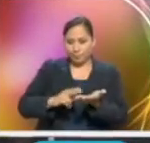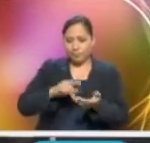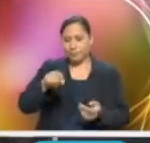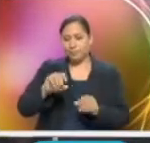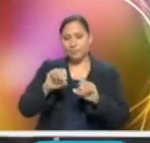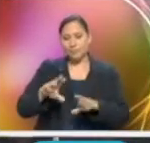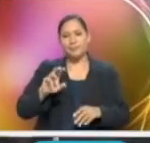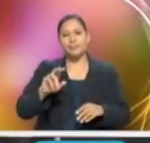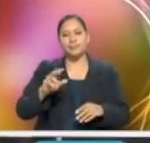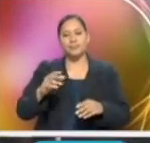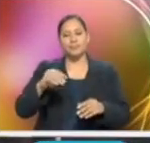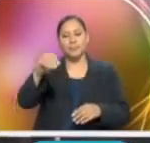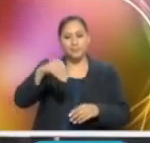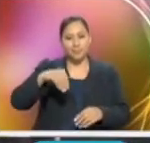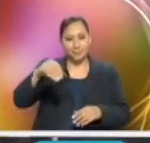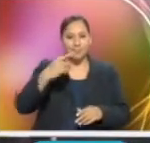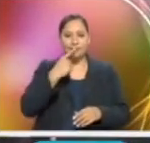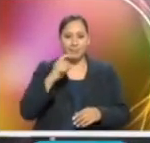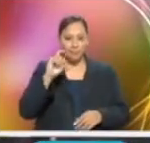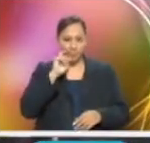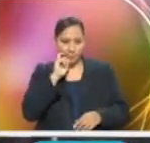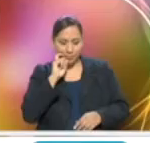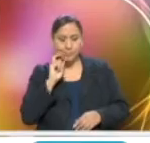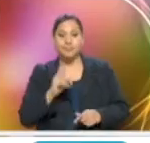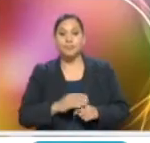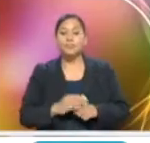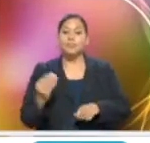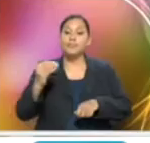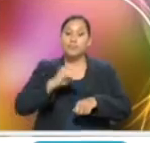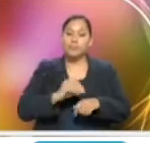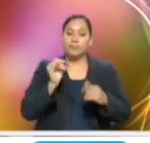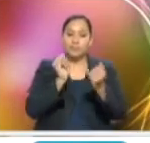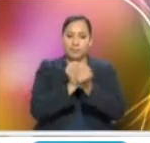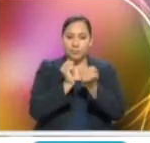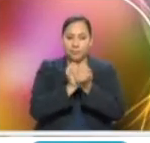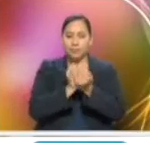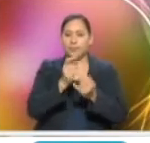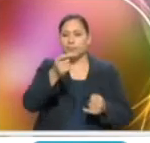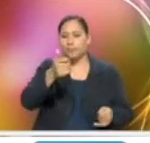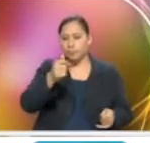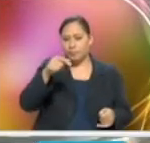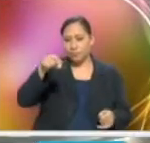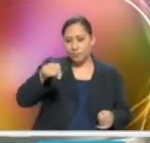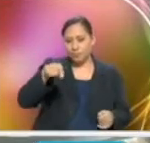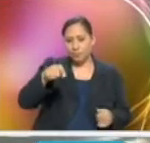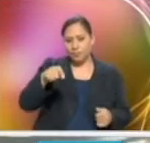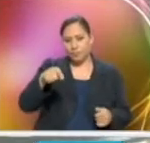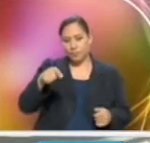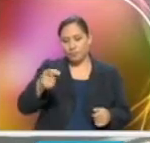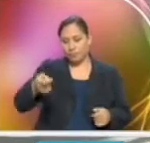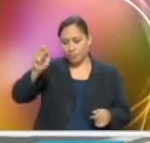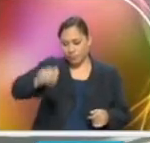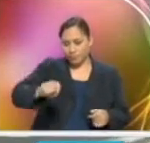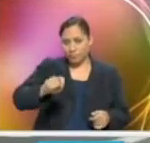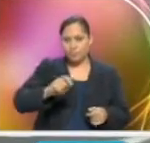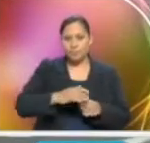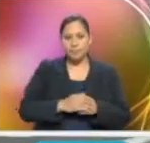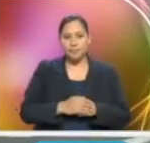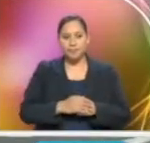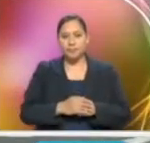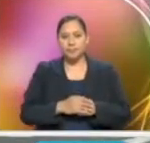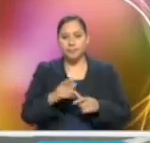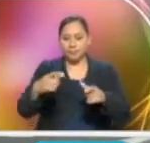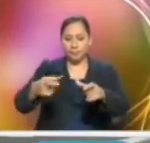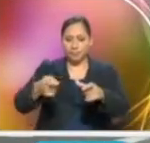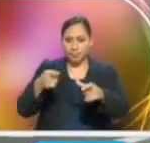freír el jitomate y vamos a poner también, un poco aquí de este lado. Bueno, yo no voy a echar